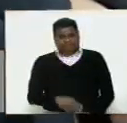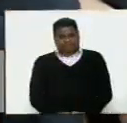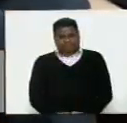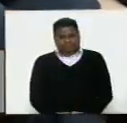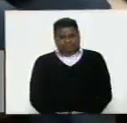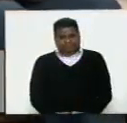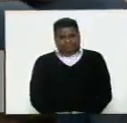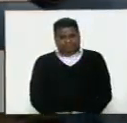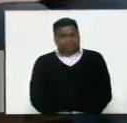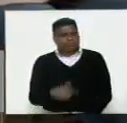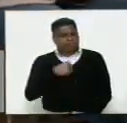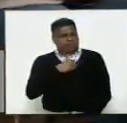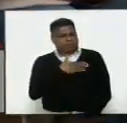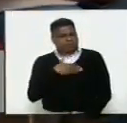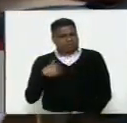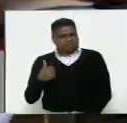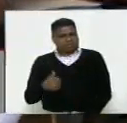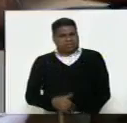yo quiero